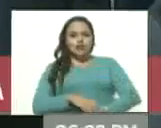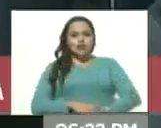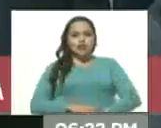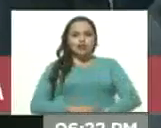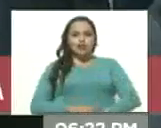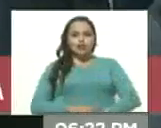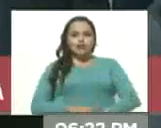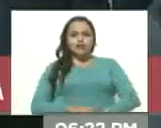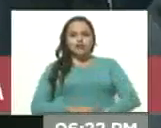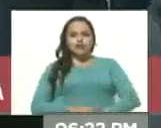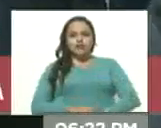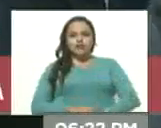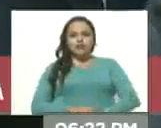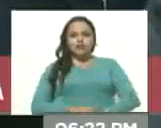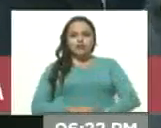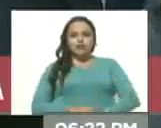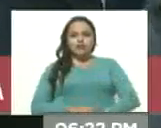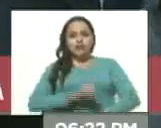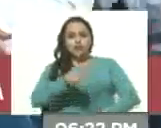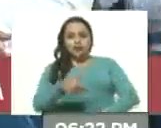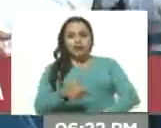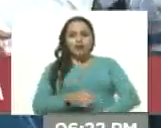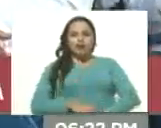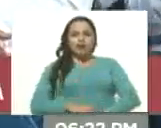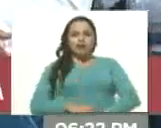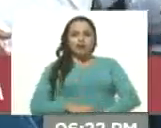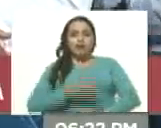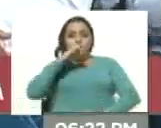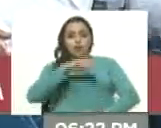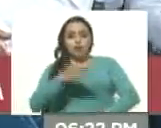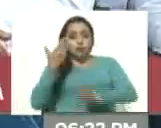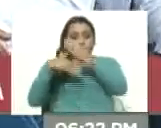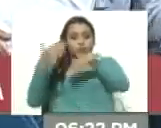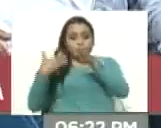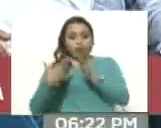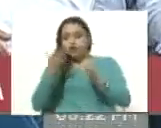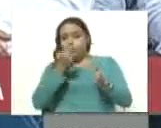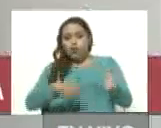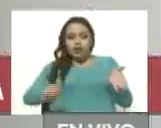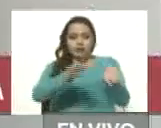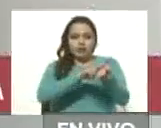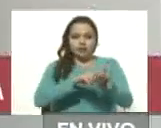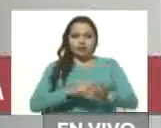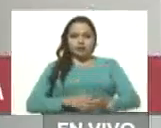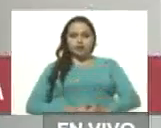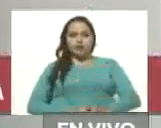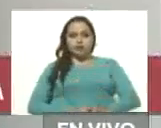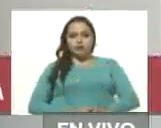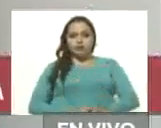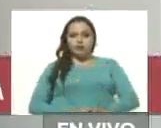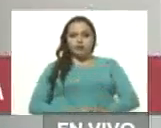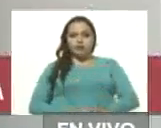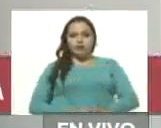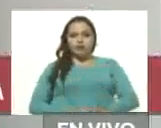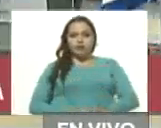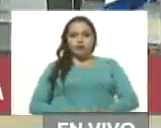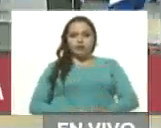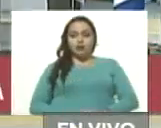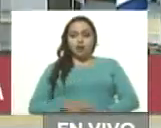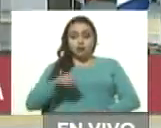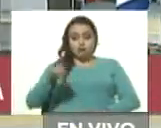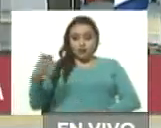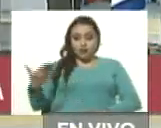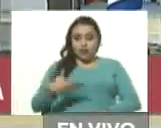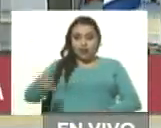antes y fundamentalmente para que los hechos pasado no se repitan usted viene de perú una